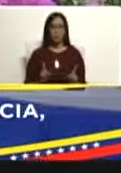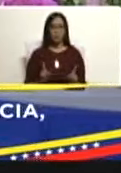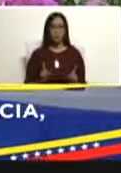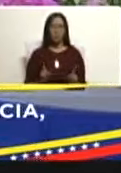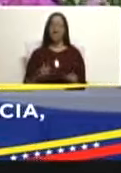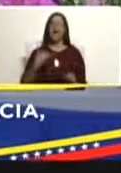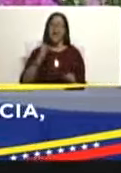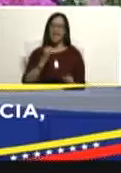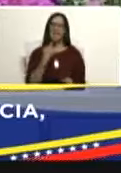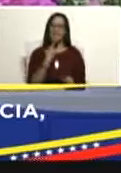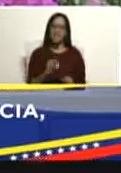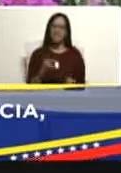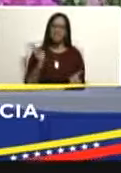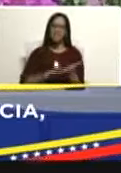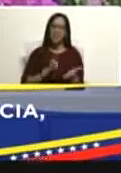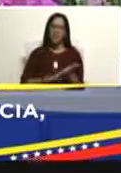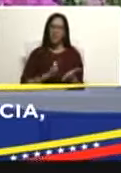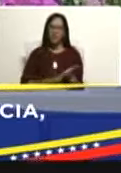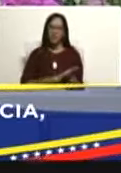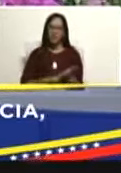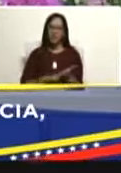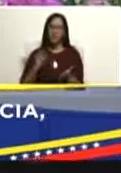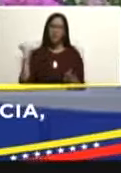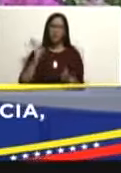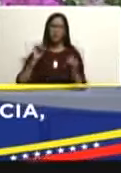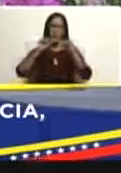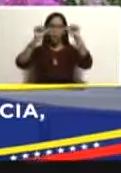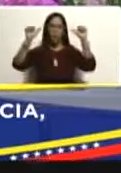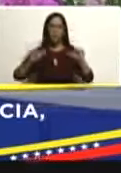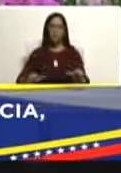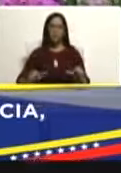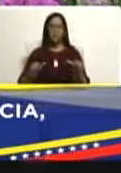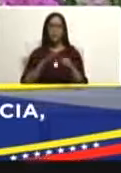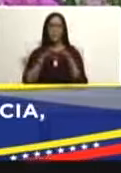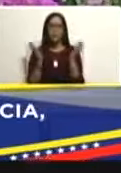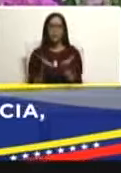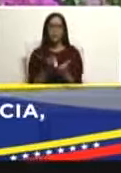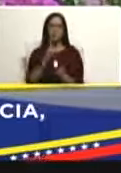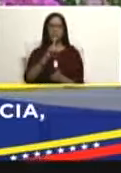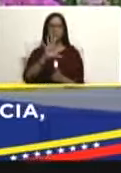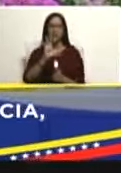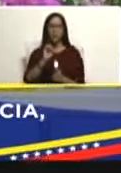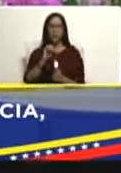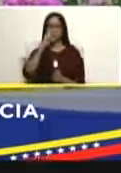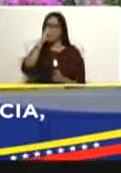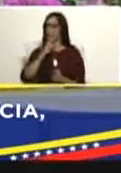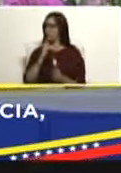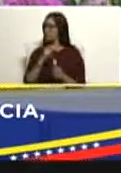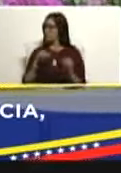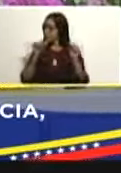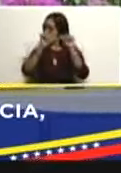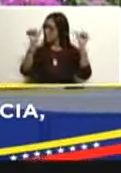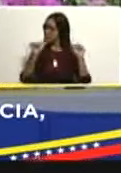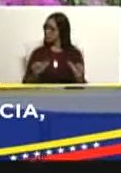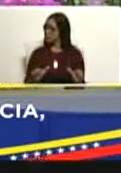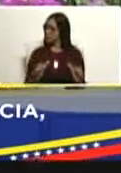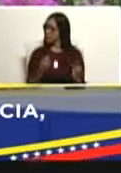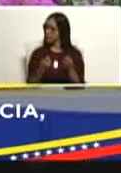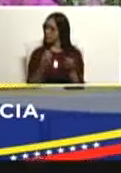es la realidad a la que nos llevó un sistema mundo. En 150 años, el sistema capitalista,